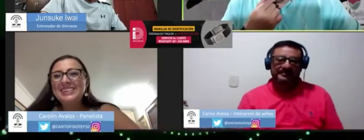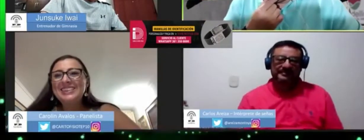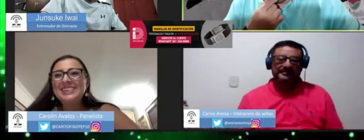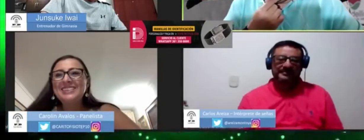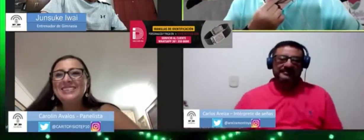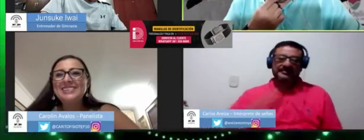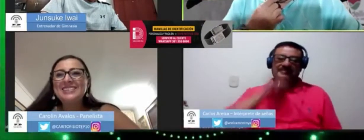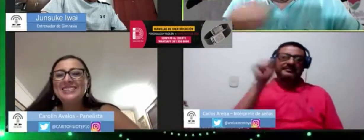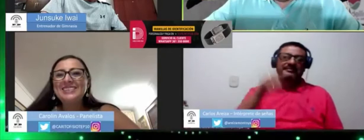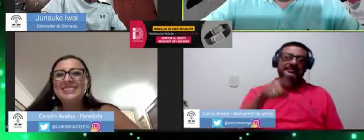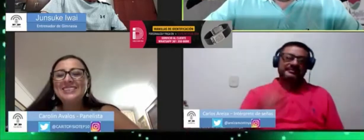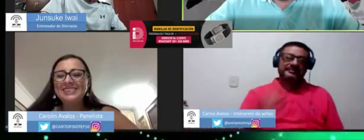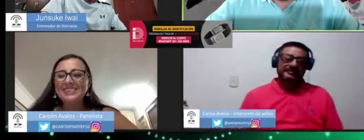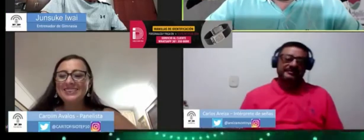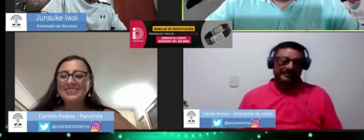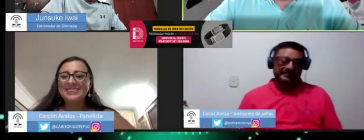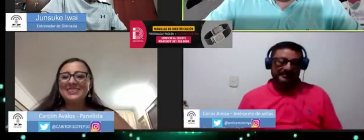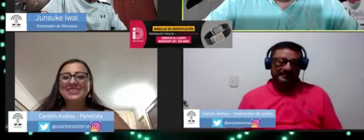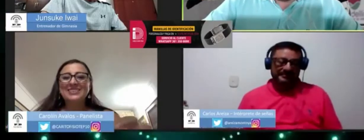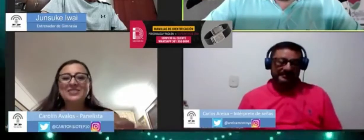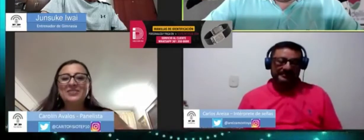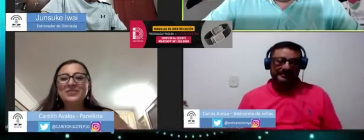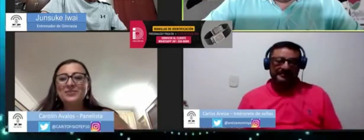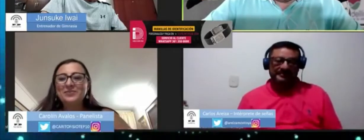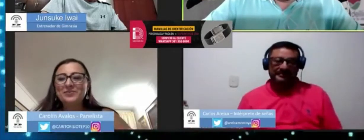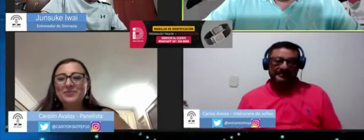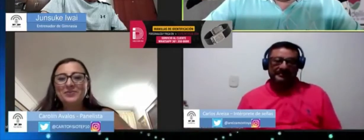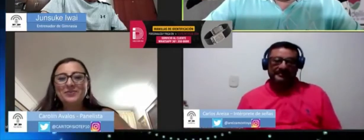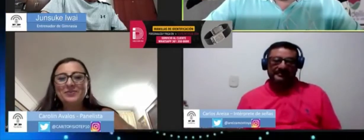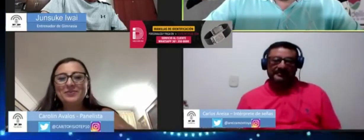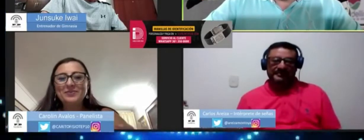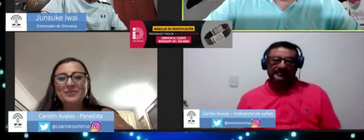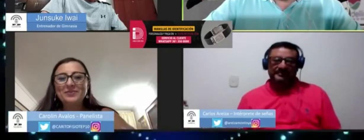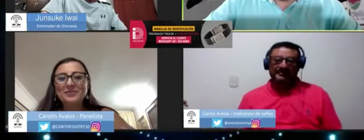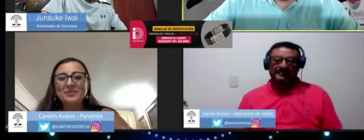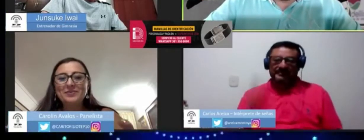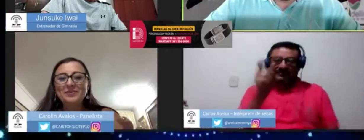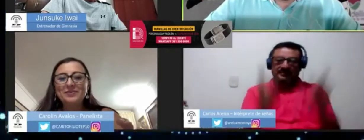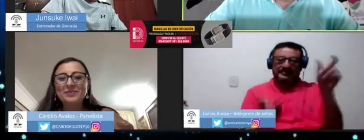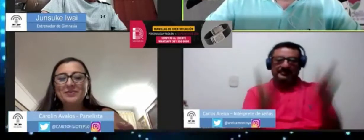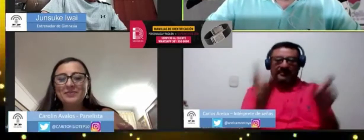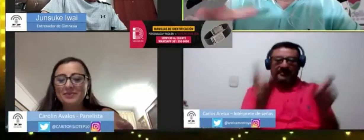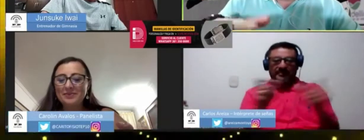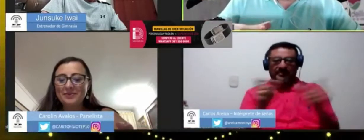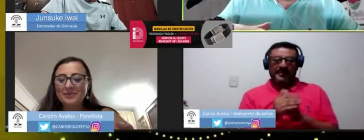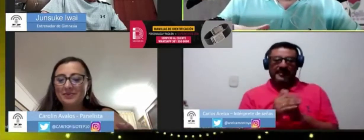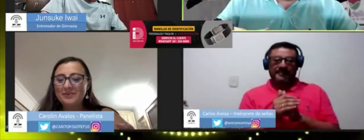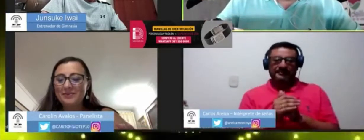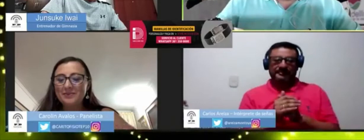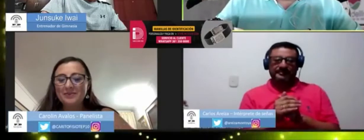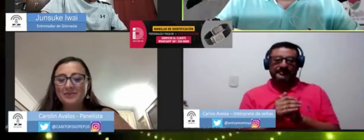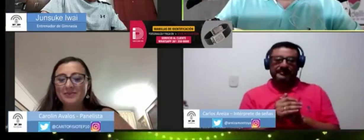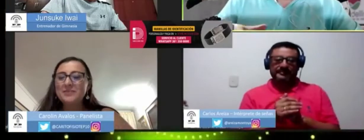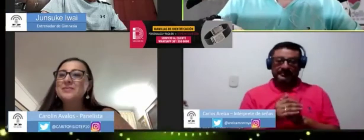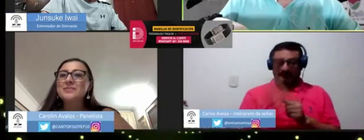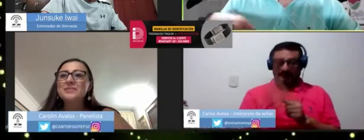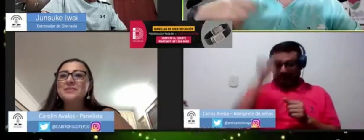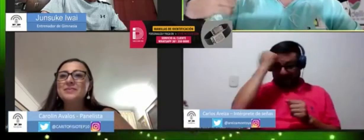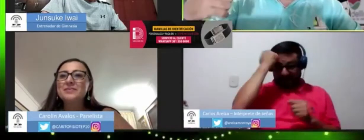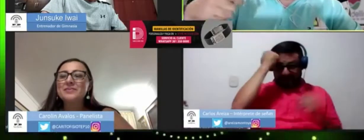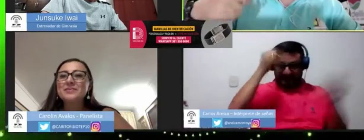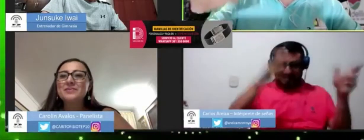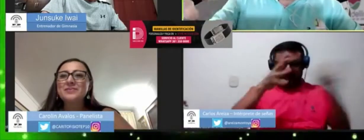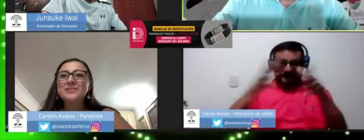porque suele suceder que quienes ejercen pues como la labor de técnicos